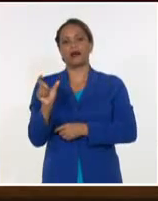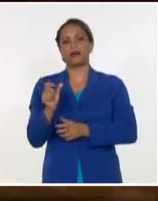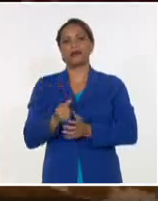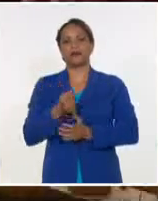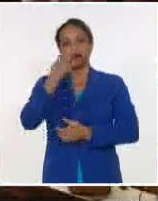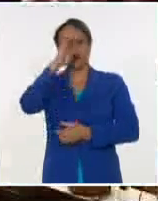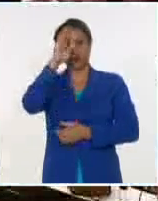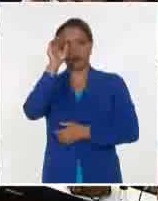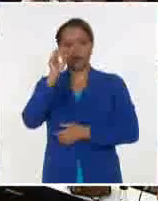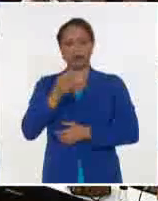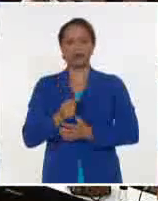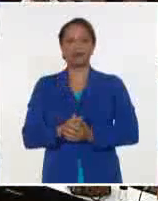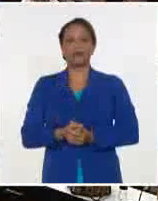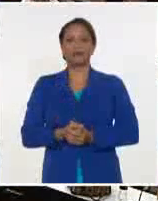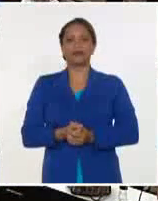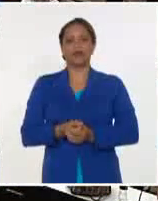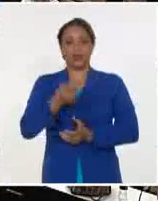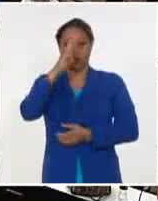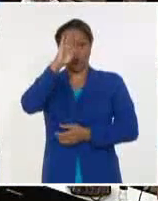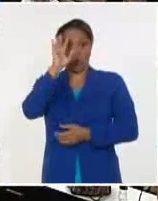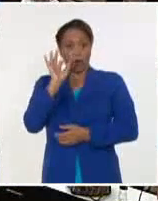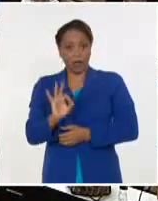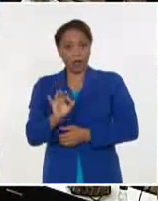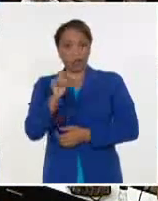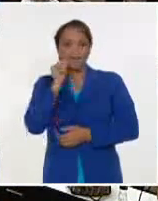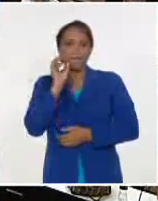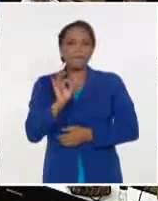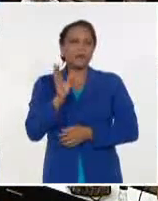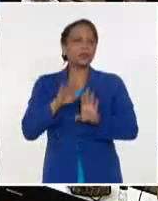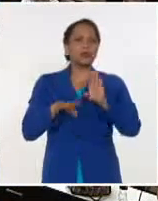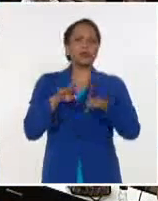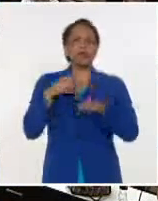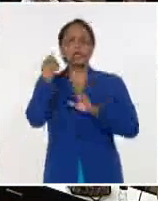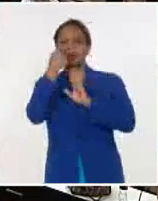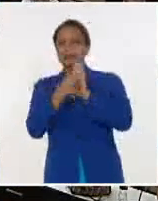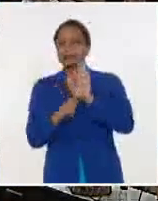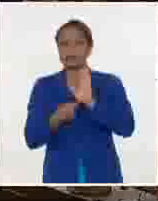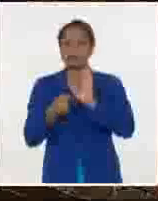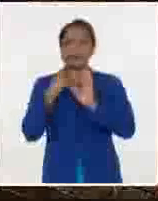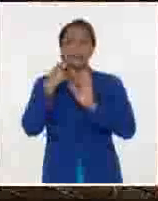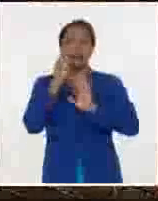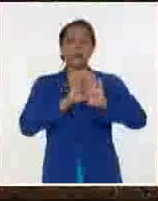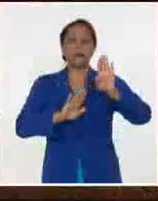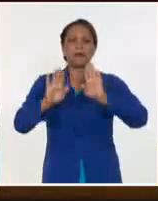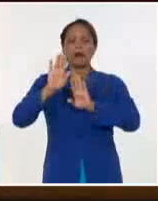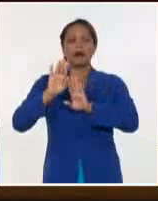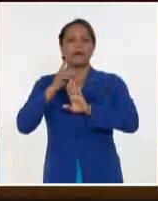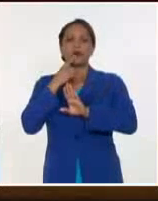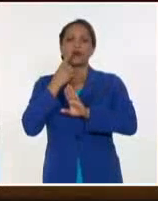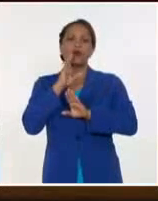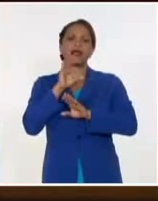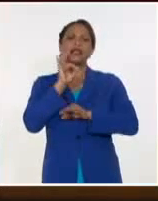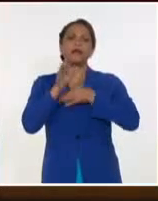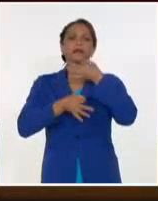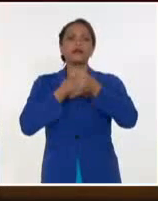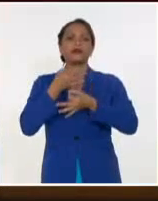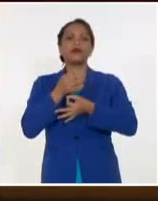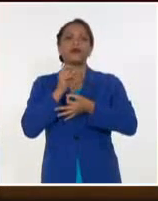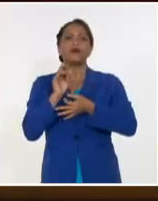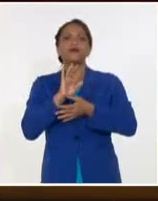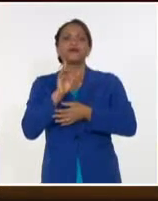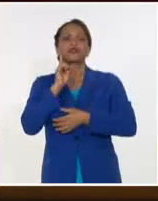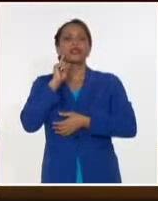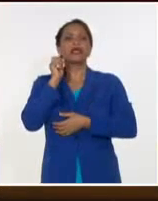cubano. Esa cubanía, que no depende de caracterizaciones etnográficas, la definió como nadie el sabio